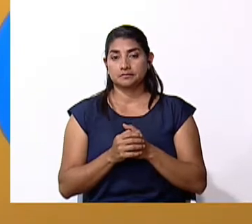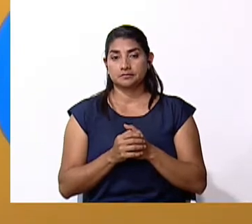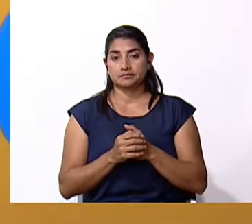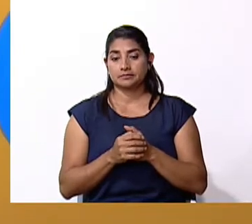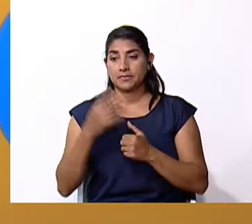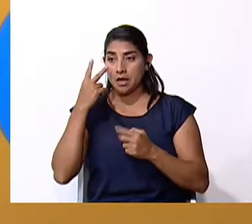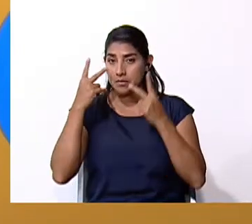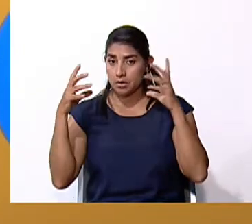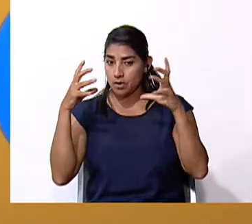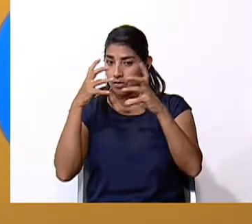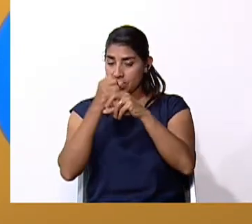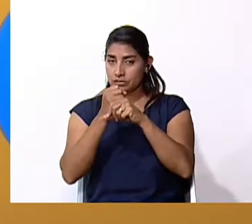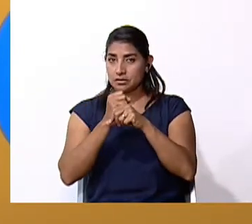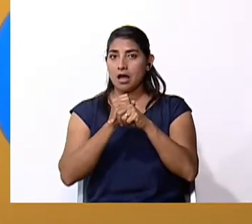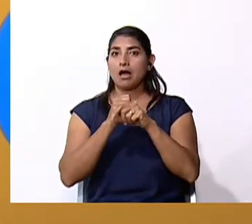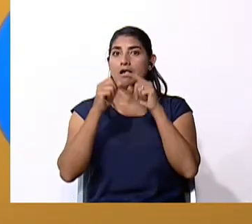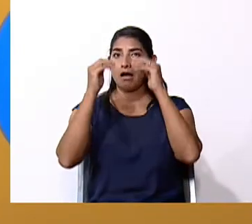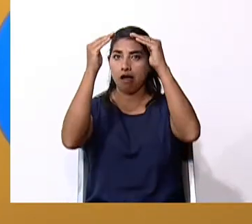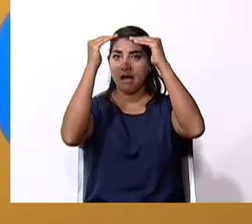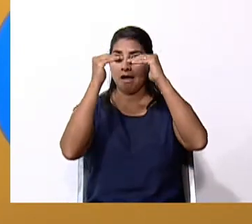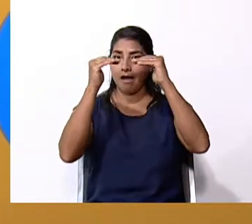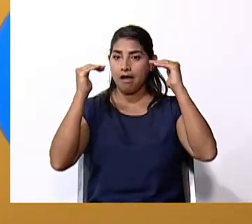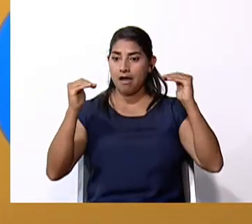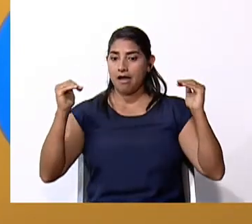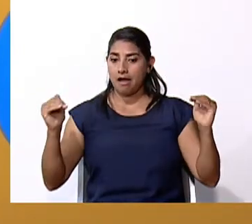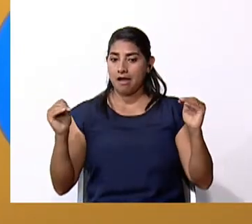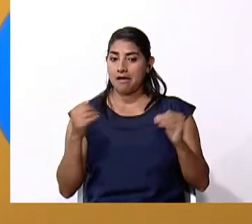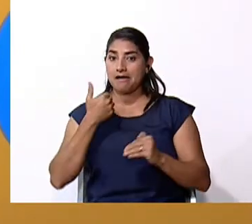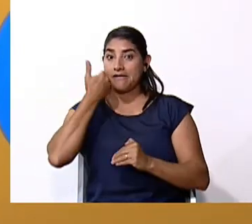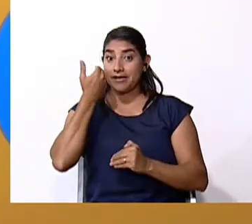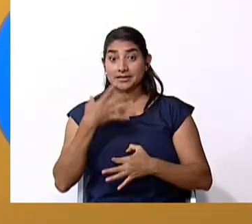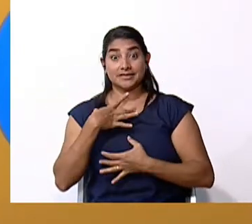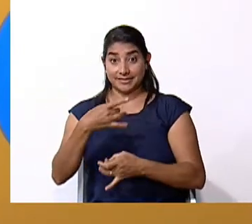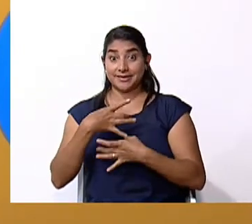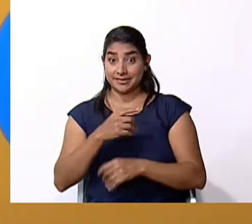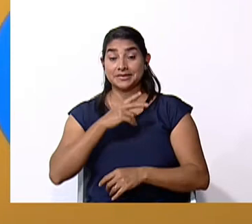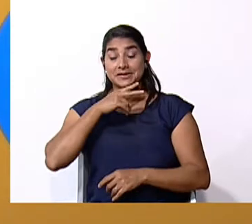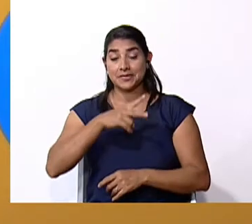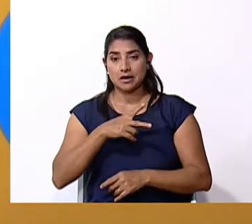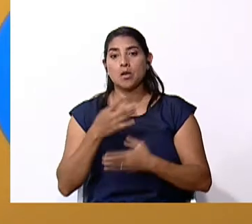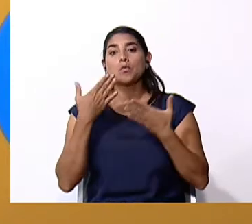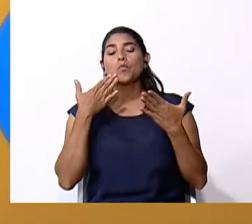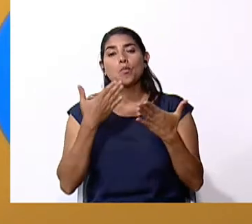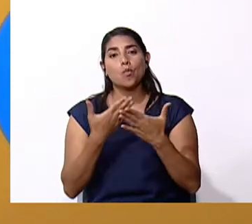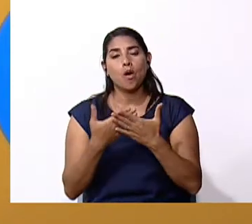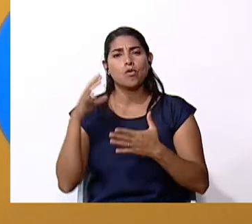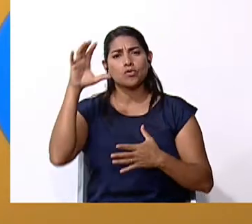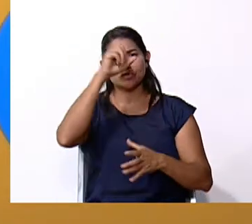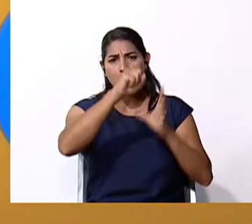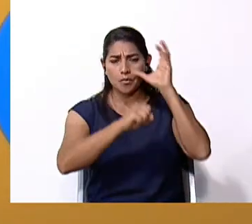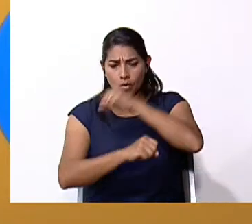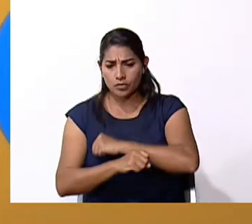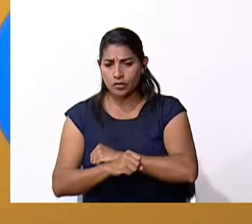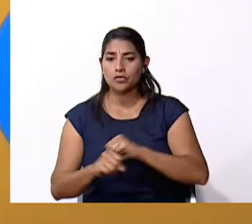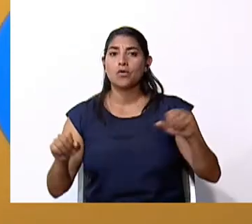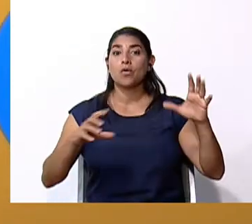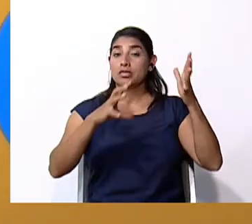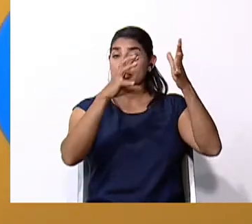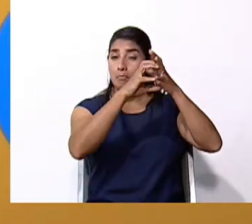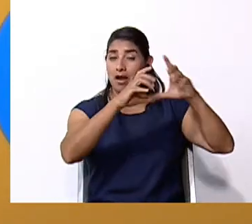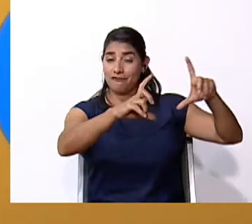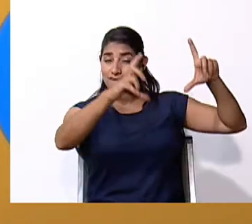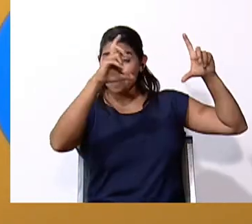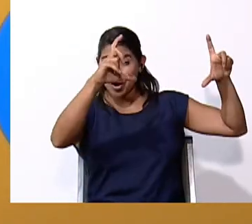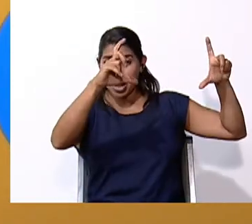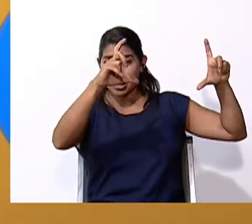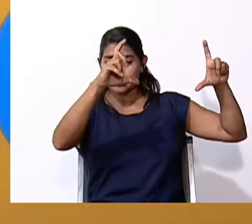¿Vieron el resultado? ¿Vieron qué interesante que es? Bueno, entonces nos damos cuenta que de un gran texto yo lo